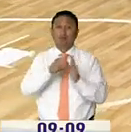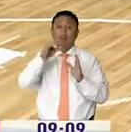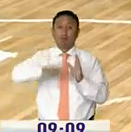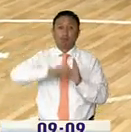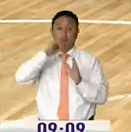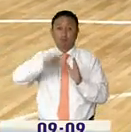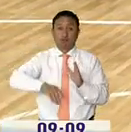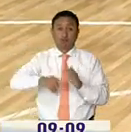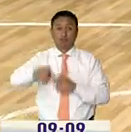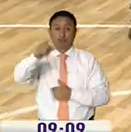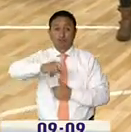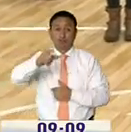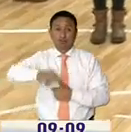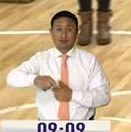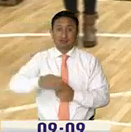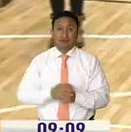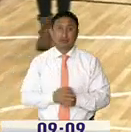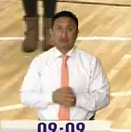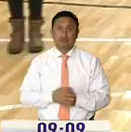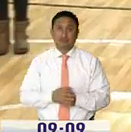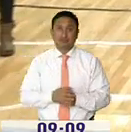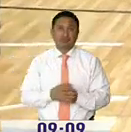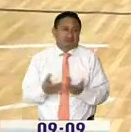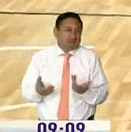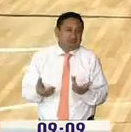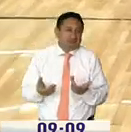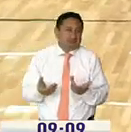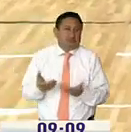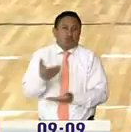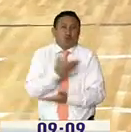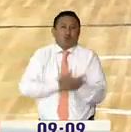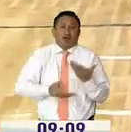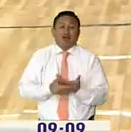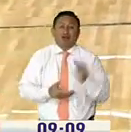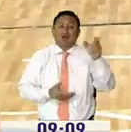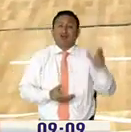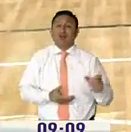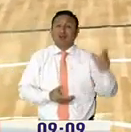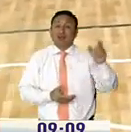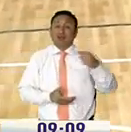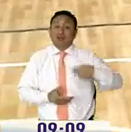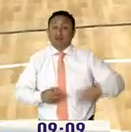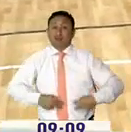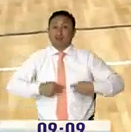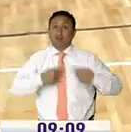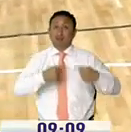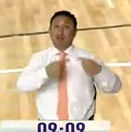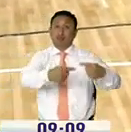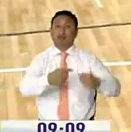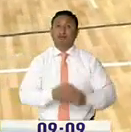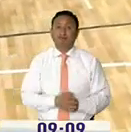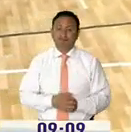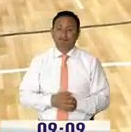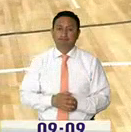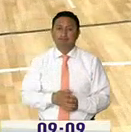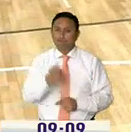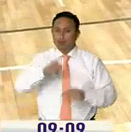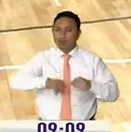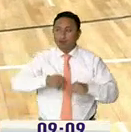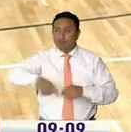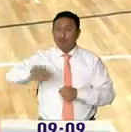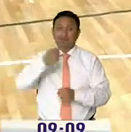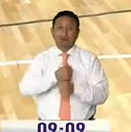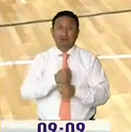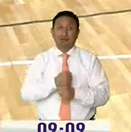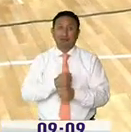donaciones que la ciudadanía está de alguna manera compartiendo con estas personas que viven al día y que no han podido salir a